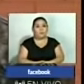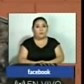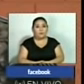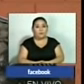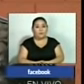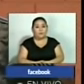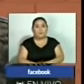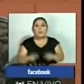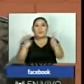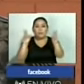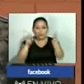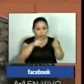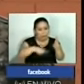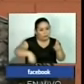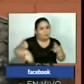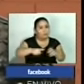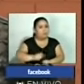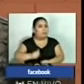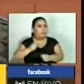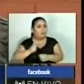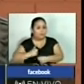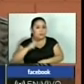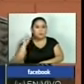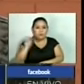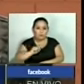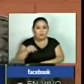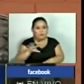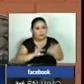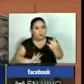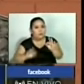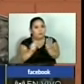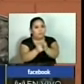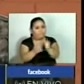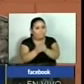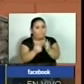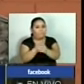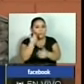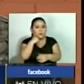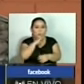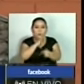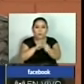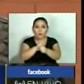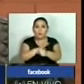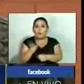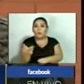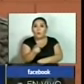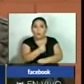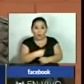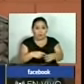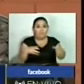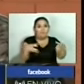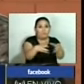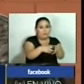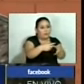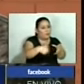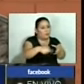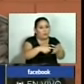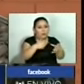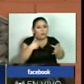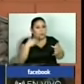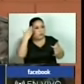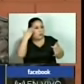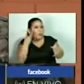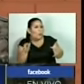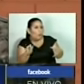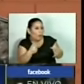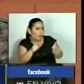militares, sí hay personas que han salido afectadas. La cantidad de positivos no lo manejamos